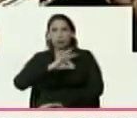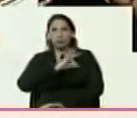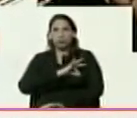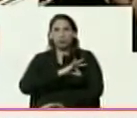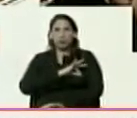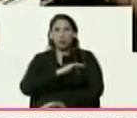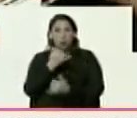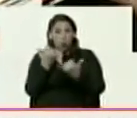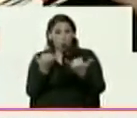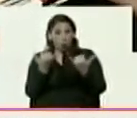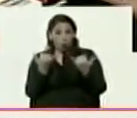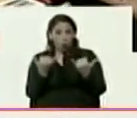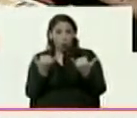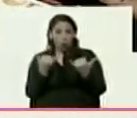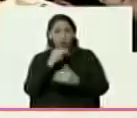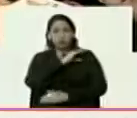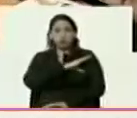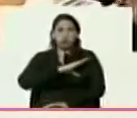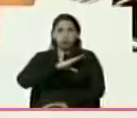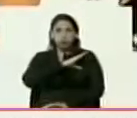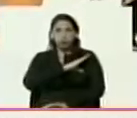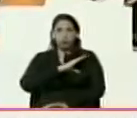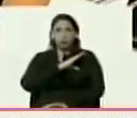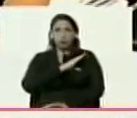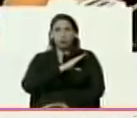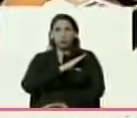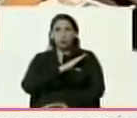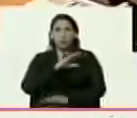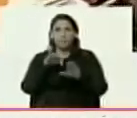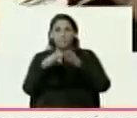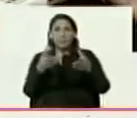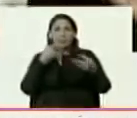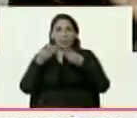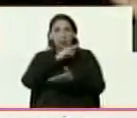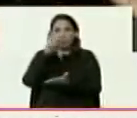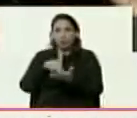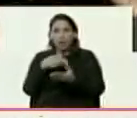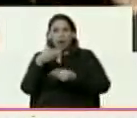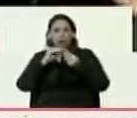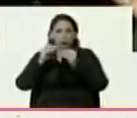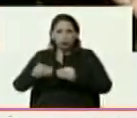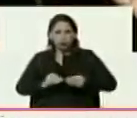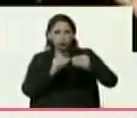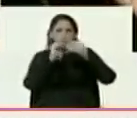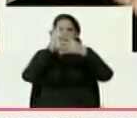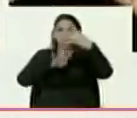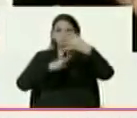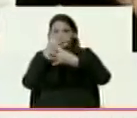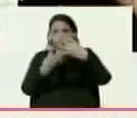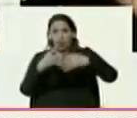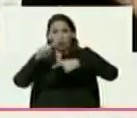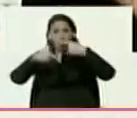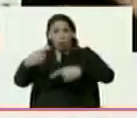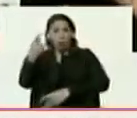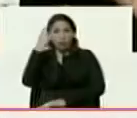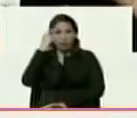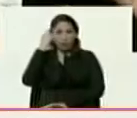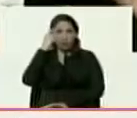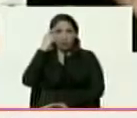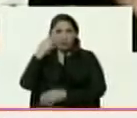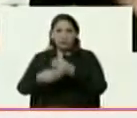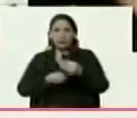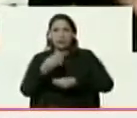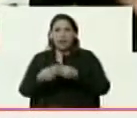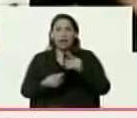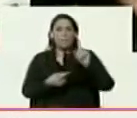En este momento, una comisión de la Mesa de Diálogo Nacional está elaborando un cronograma para que en los próximos días se instalen una